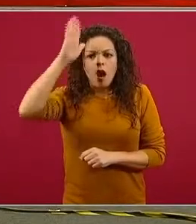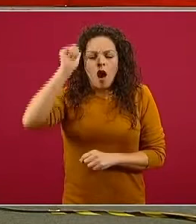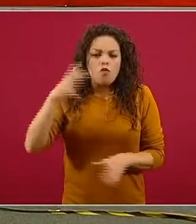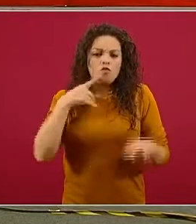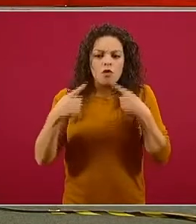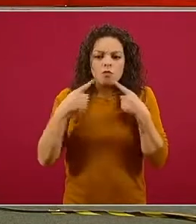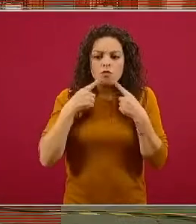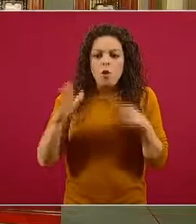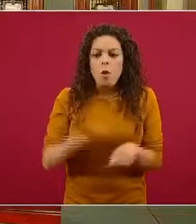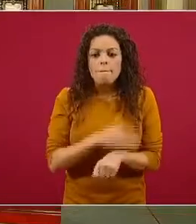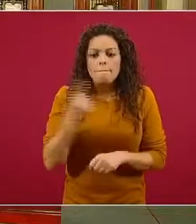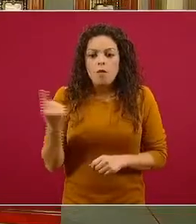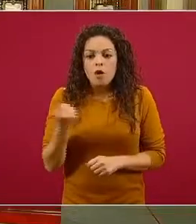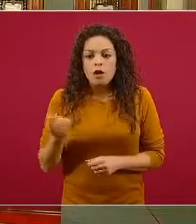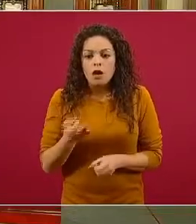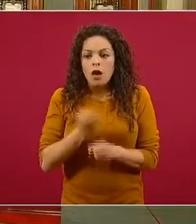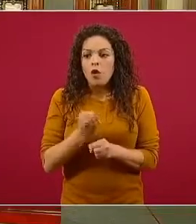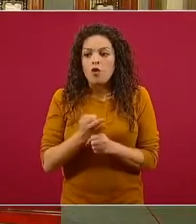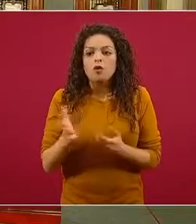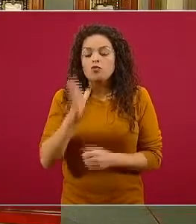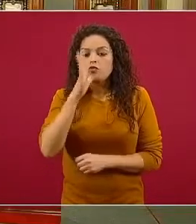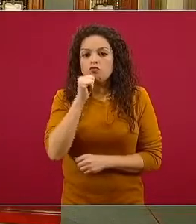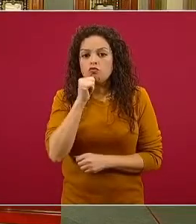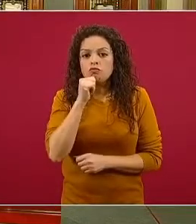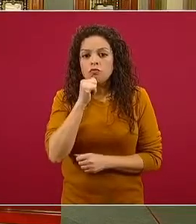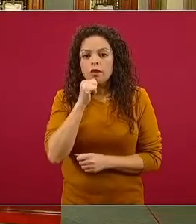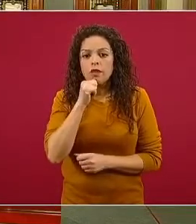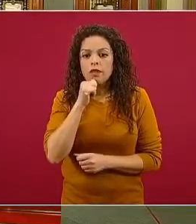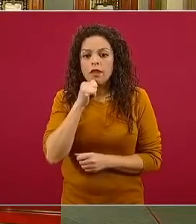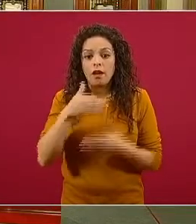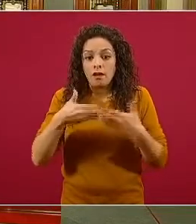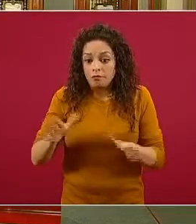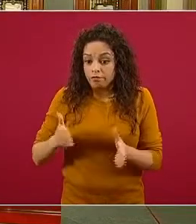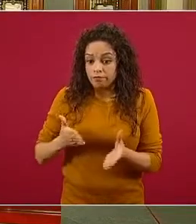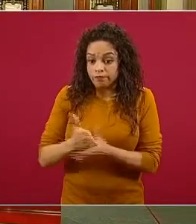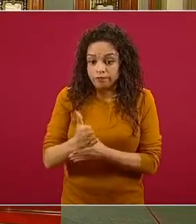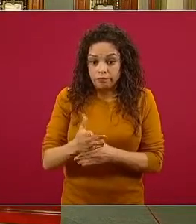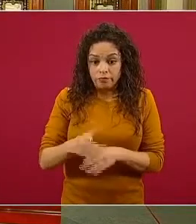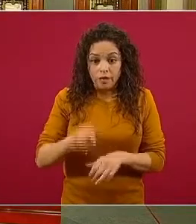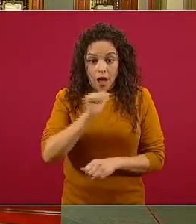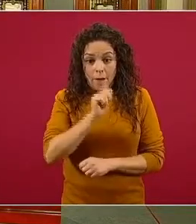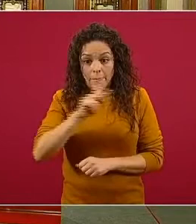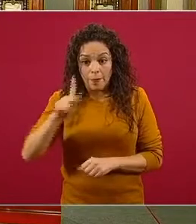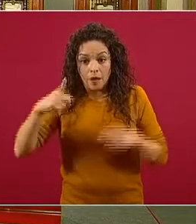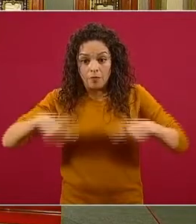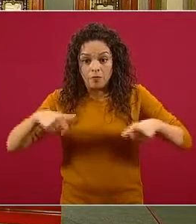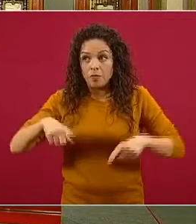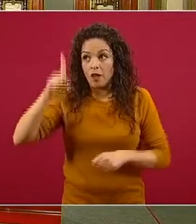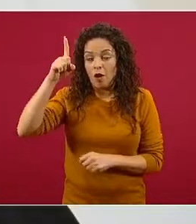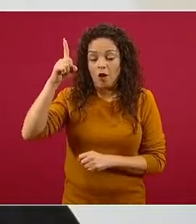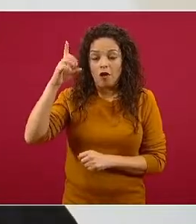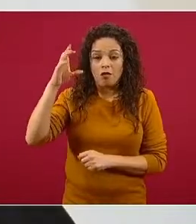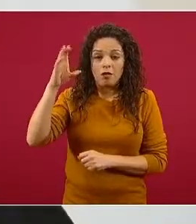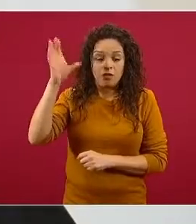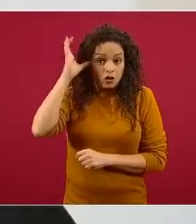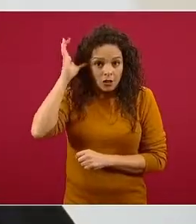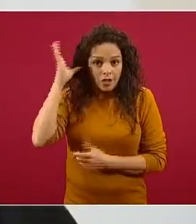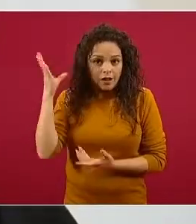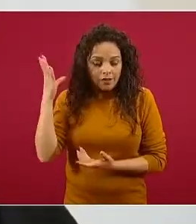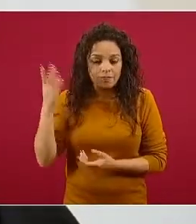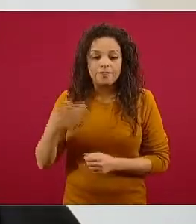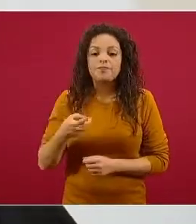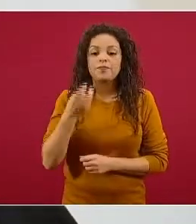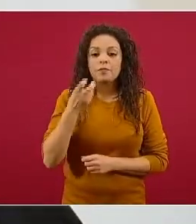no puede accesar a una plataforma china, hay que hacer un convenio. Y ya iban a venir para el mes de enero, la pandemia